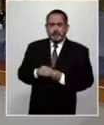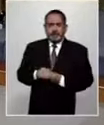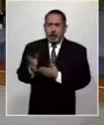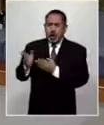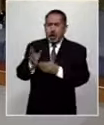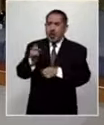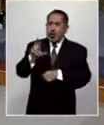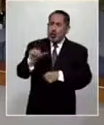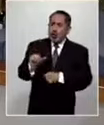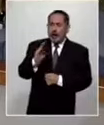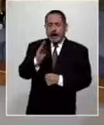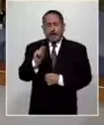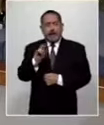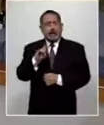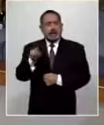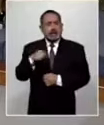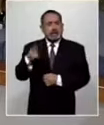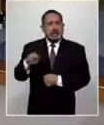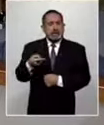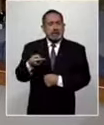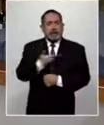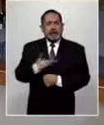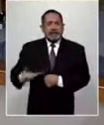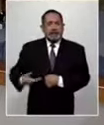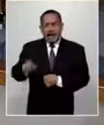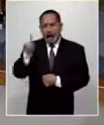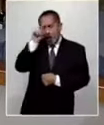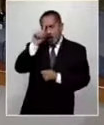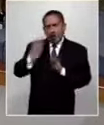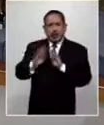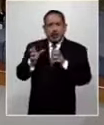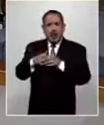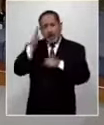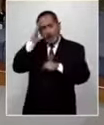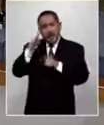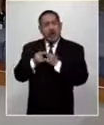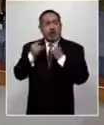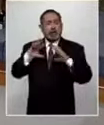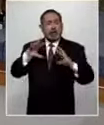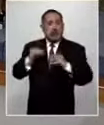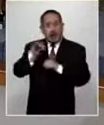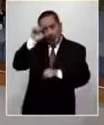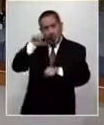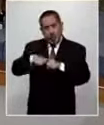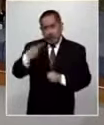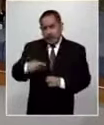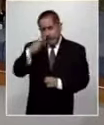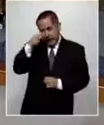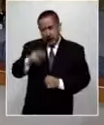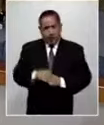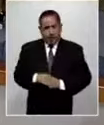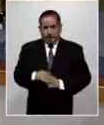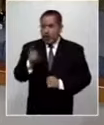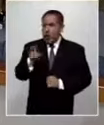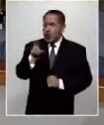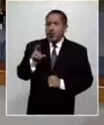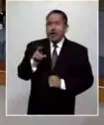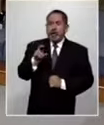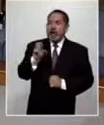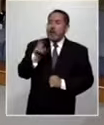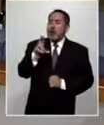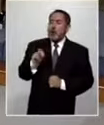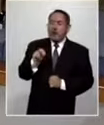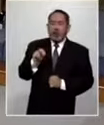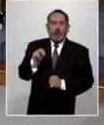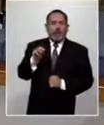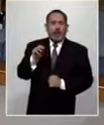Beatriz Gutiérrez Müller, presidenta del Consejo Ciudadano de la Memoria Histórica y Cultural de México. Doctor Eduardo Villegas